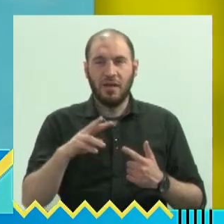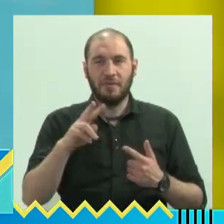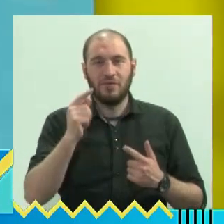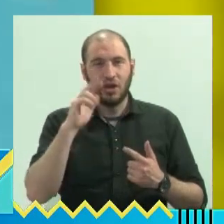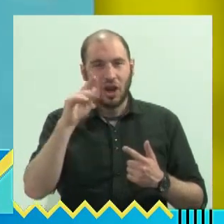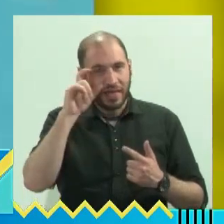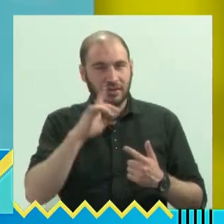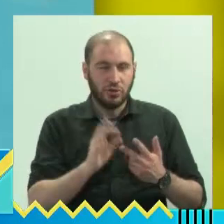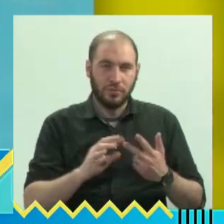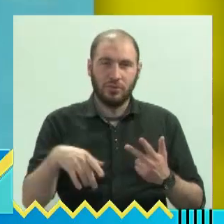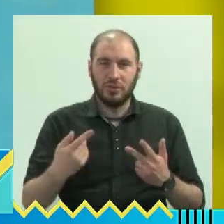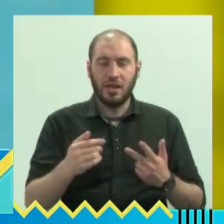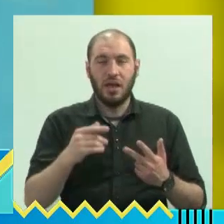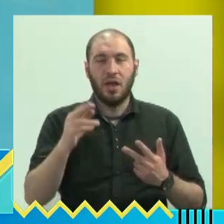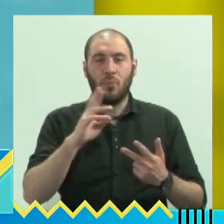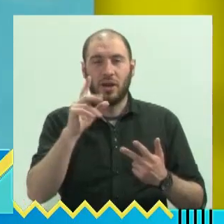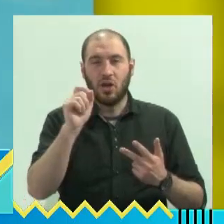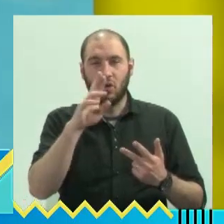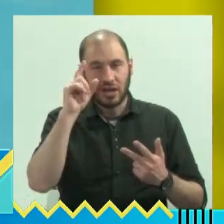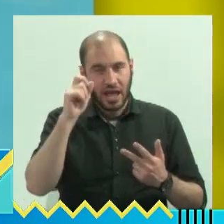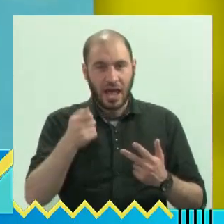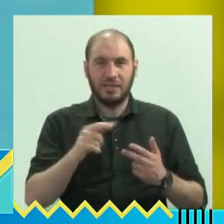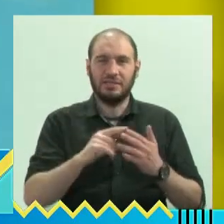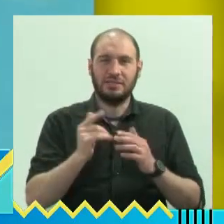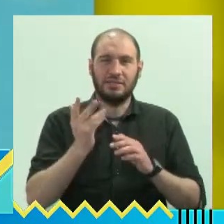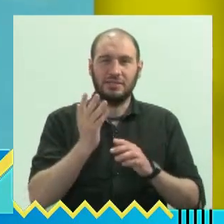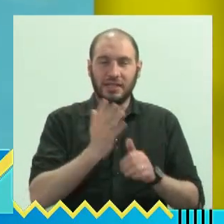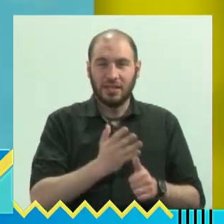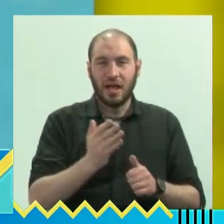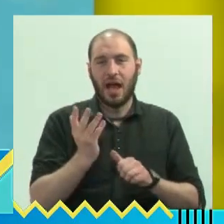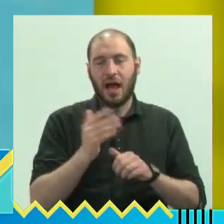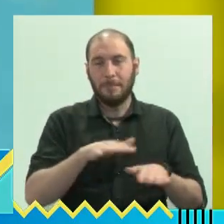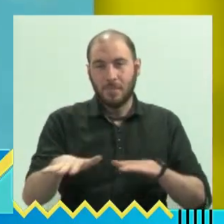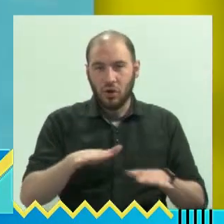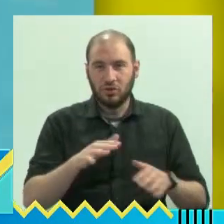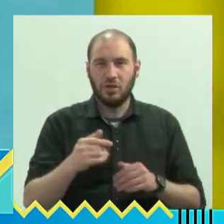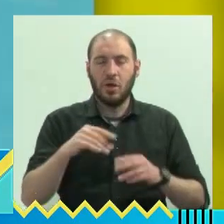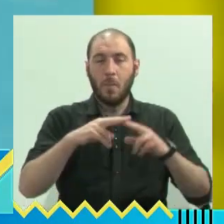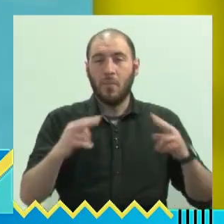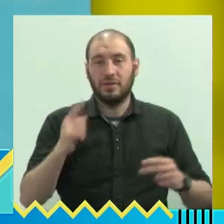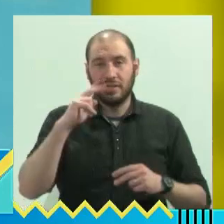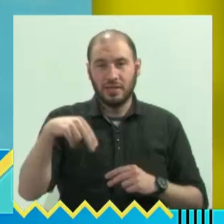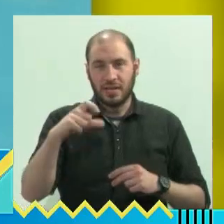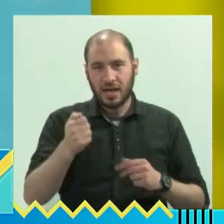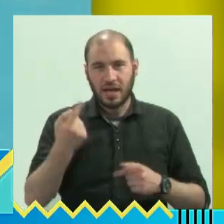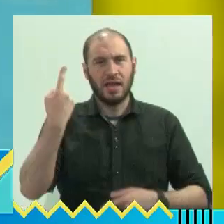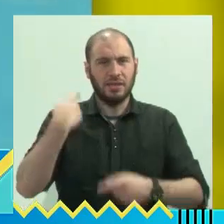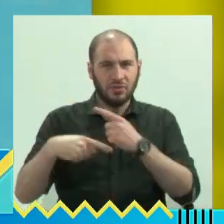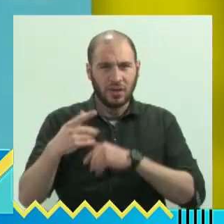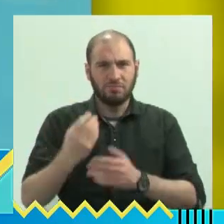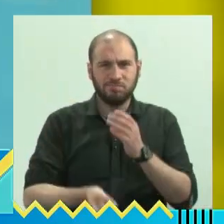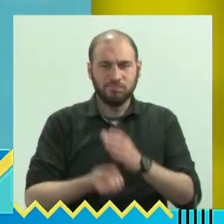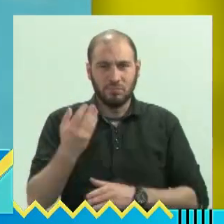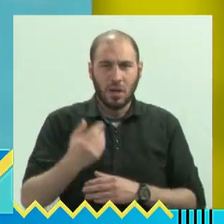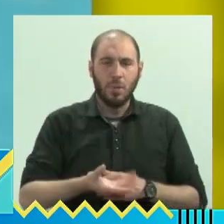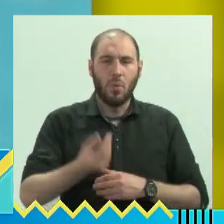Bairoleto, podemos hablar hasta de la difunta Correa, de Santiago Apóstol, del Puente del Inca, ¿por qué no? Bueno, son muchas esas historias que se van generando y